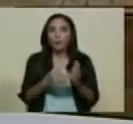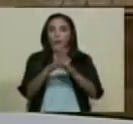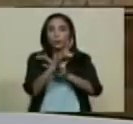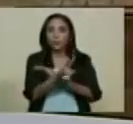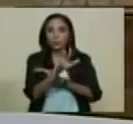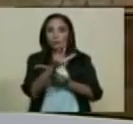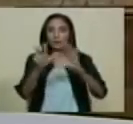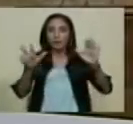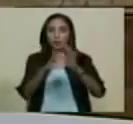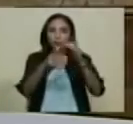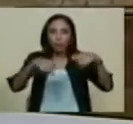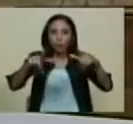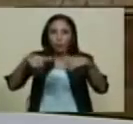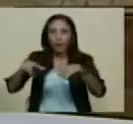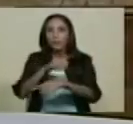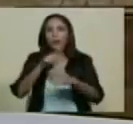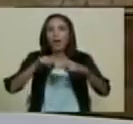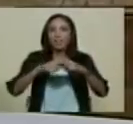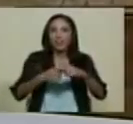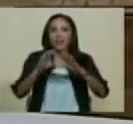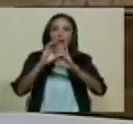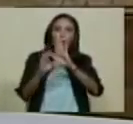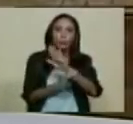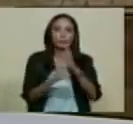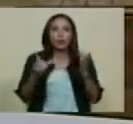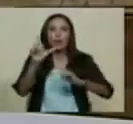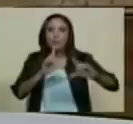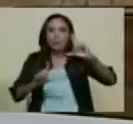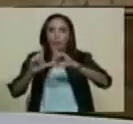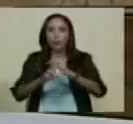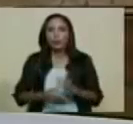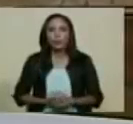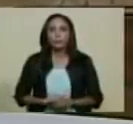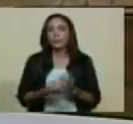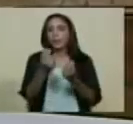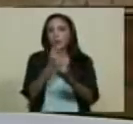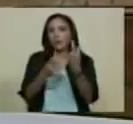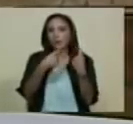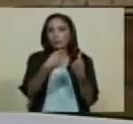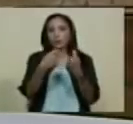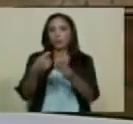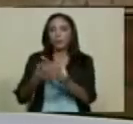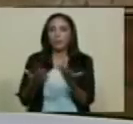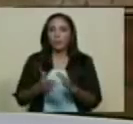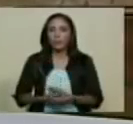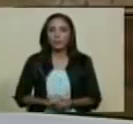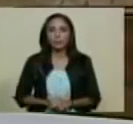2.238 espacios y talleres de laboratorio. Una inversión de